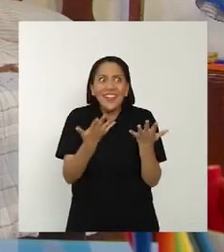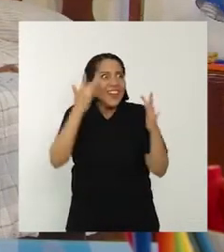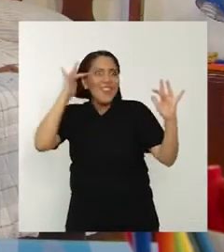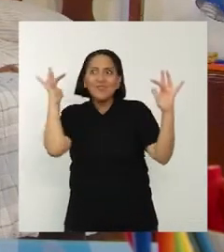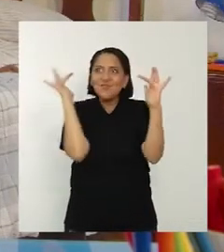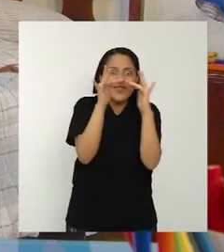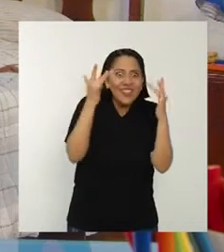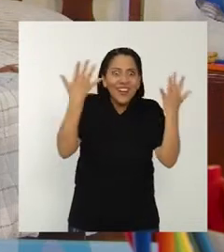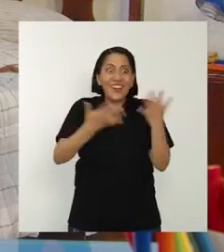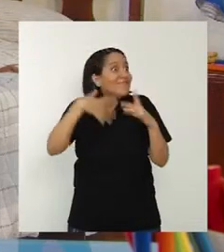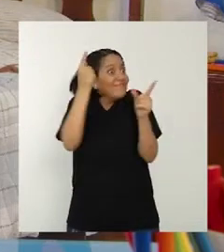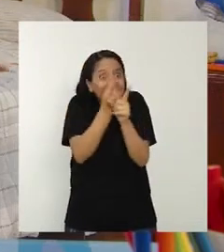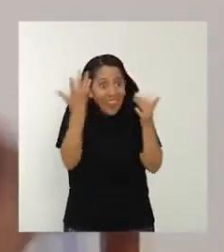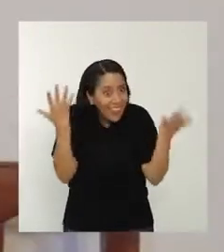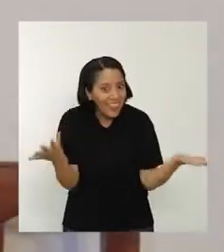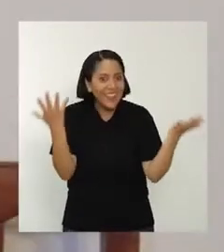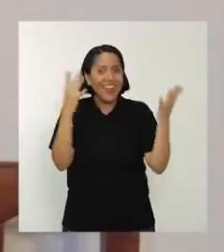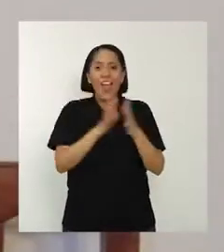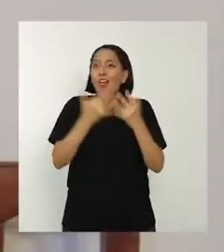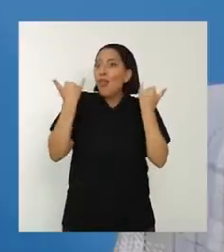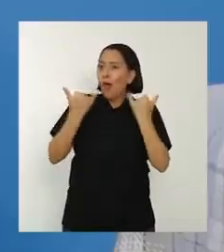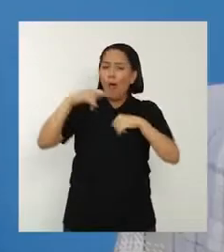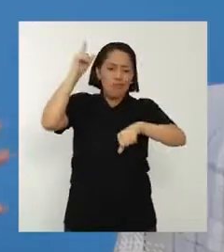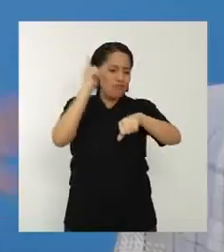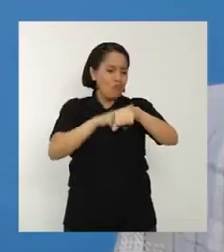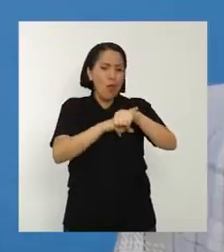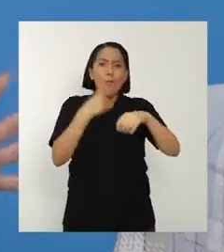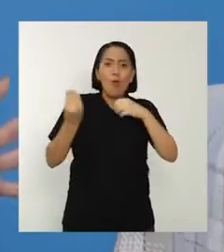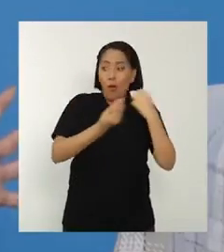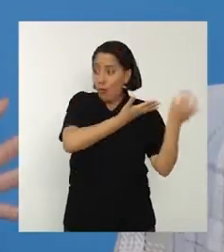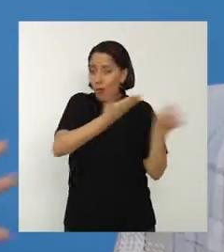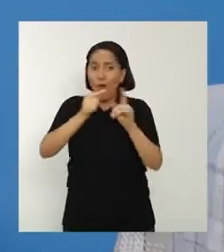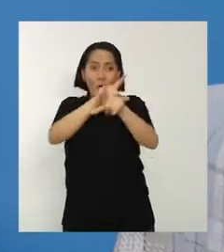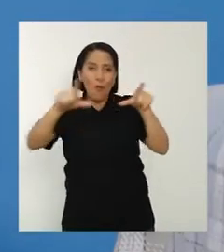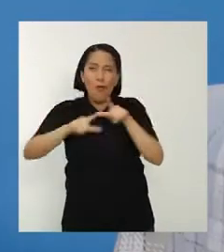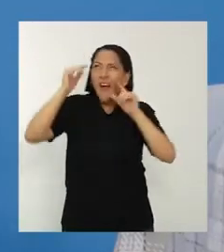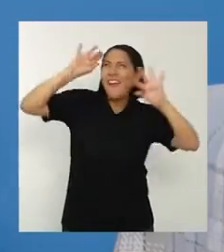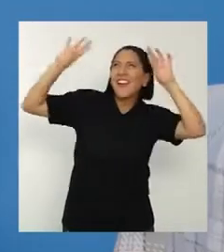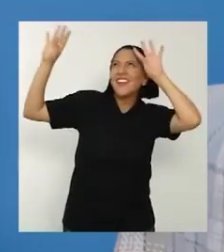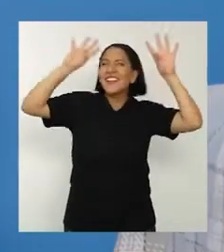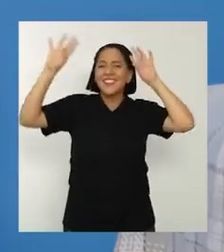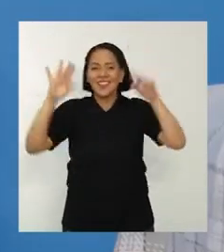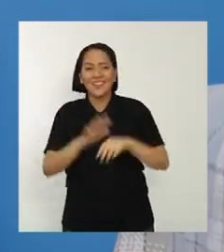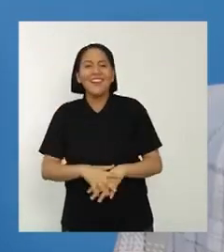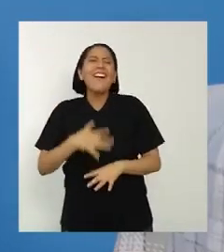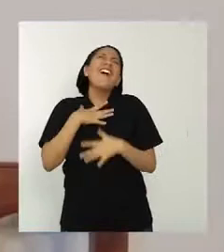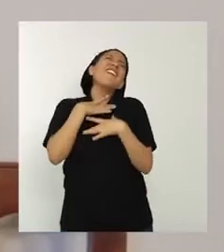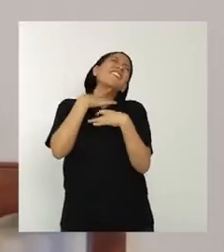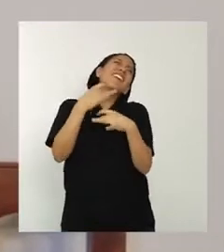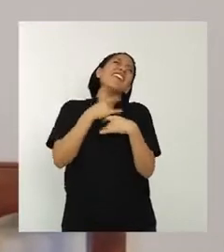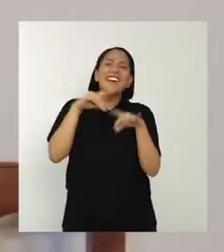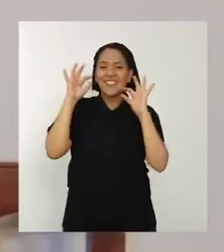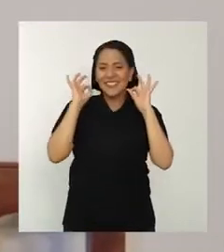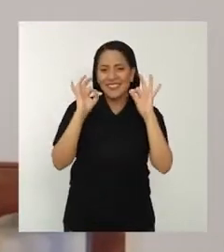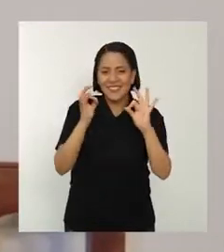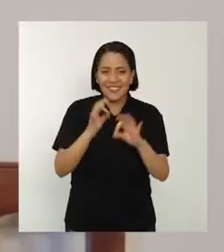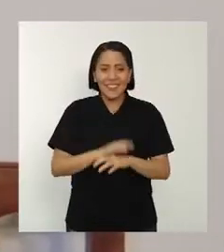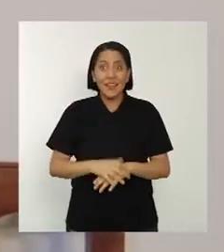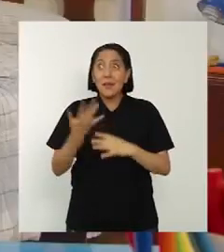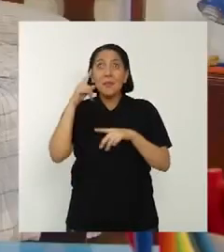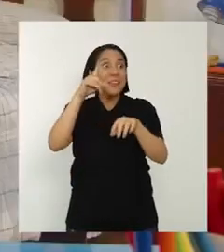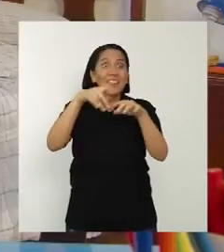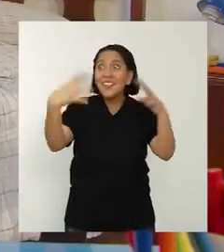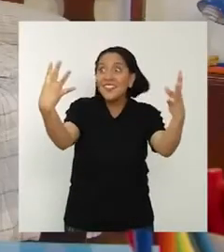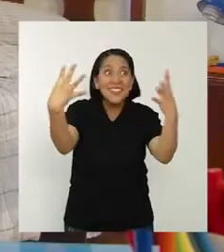personajes. ¡Ray! ¡Pensamos lo mismo! ¡Te dije! Entonces es un buen momento para visitar el espacio creativo. ¡Me encanta!